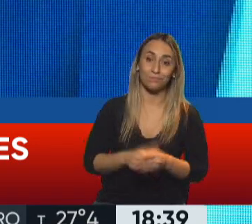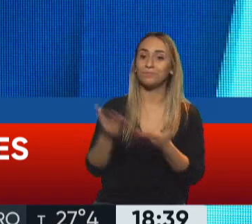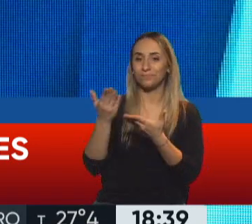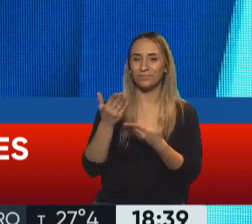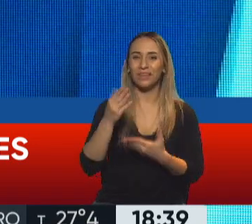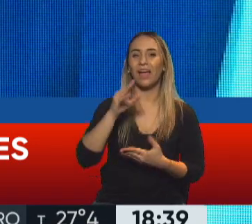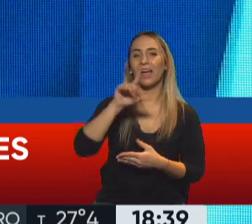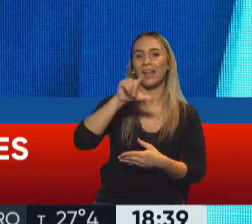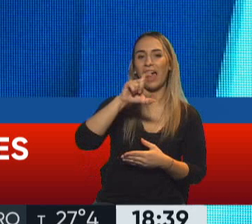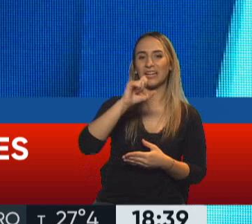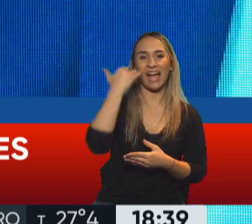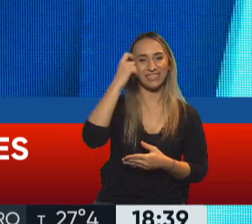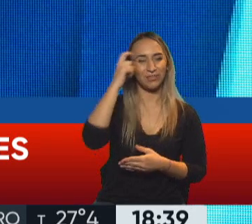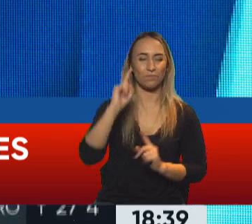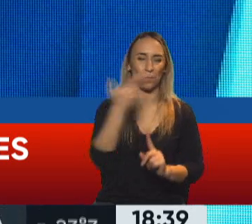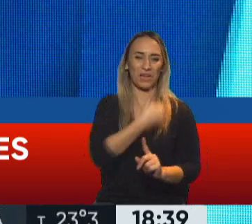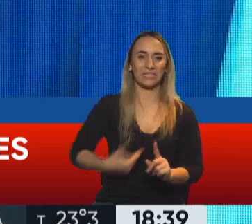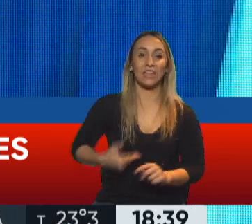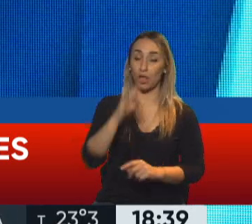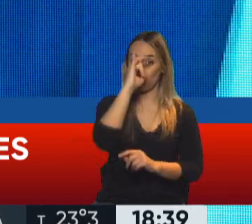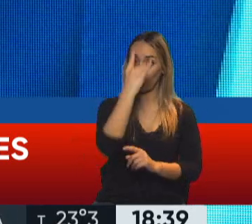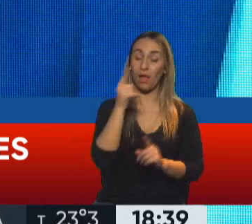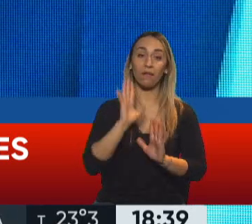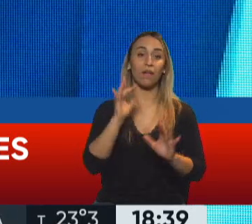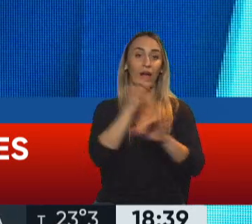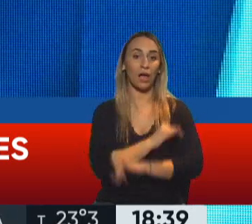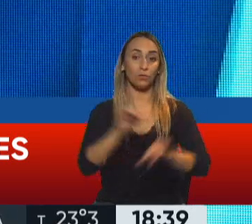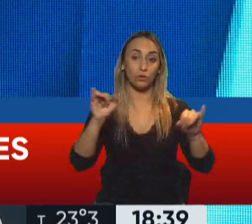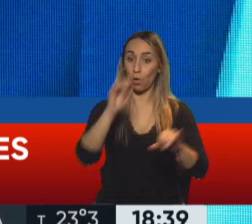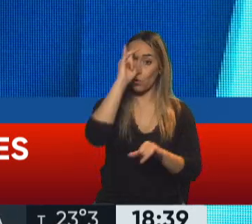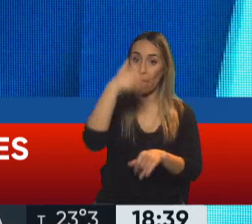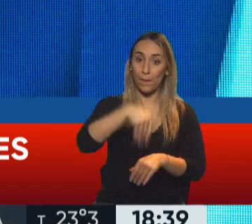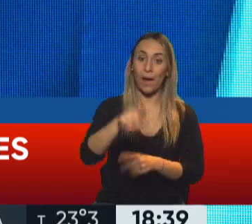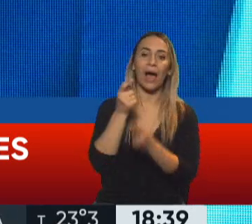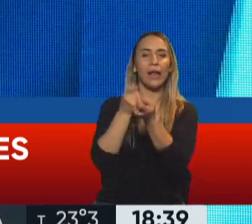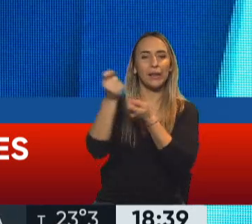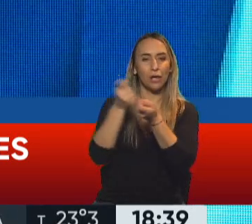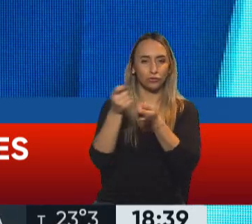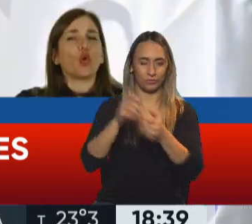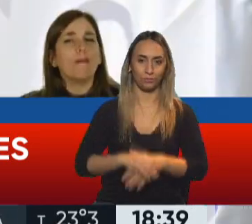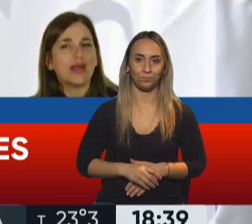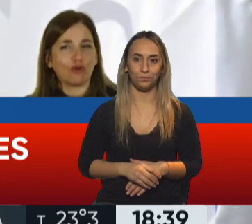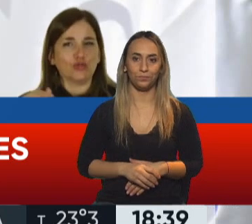Lacalle Pou, el presidente uruguayo. Así anunciaba que Uruguay iba a negociar o que va a negociar por fuera del bloque.